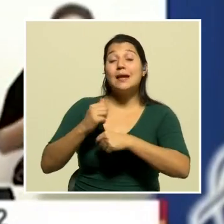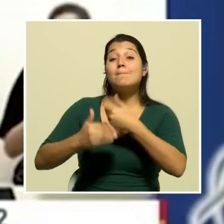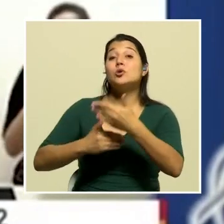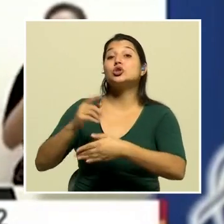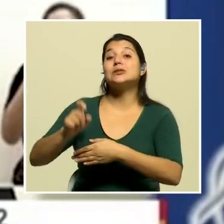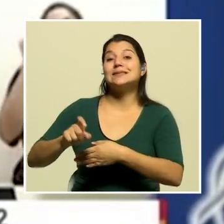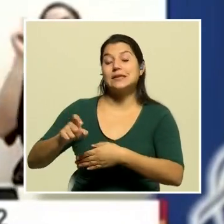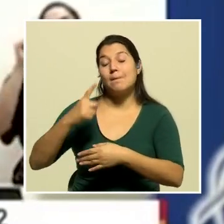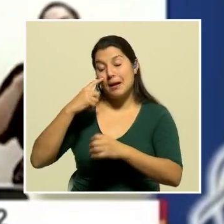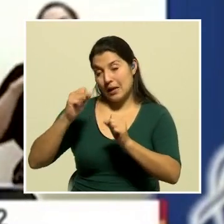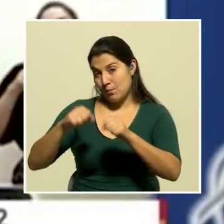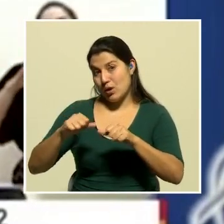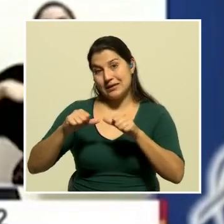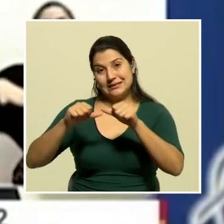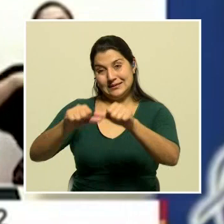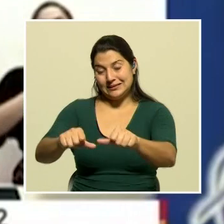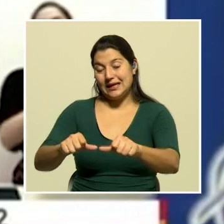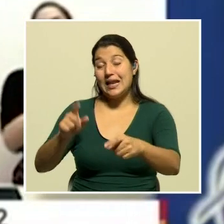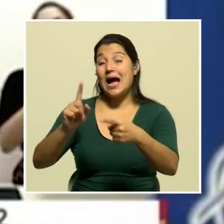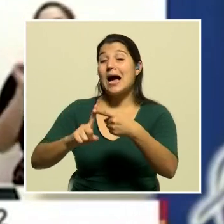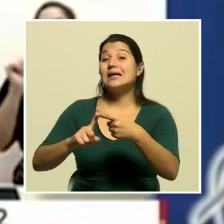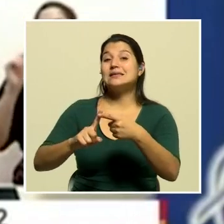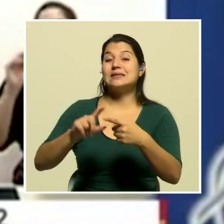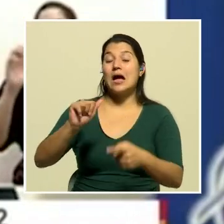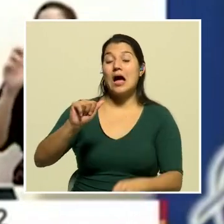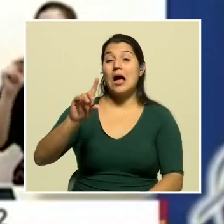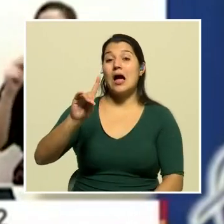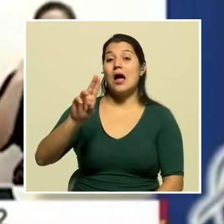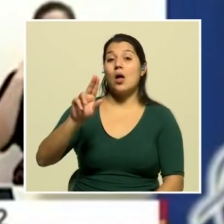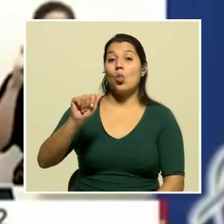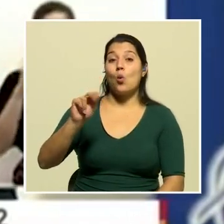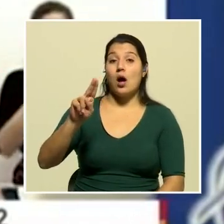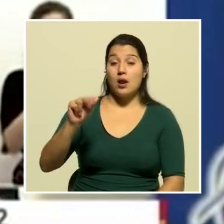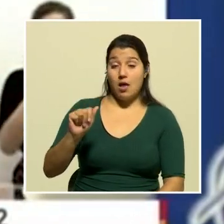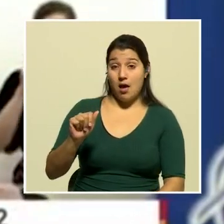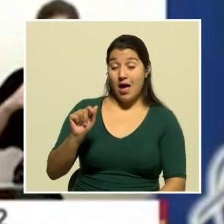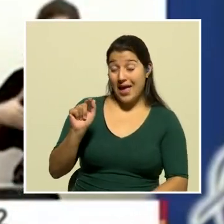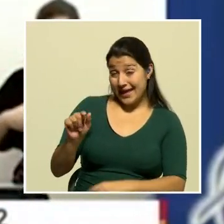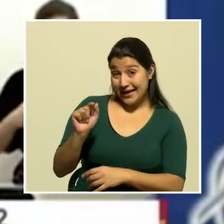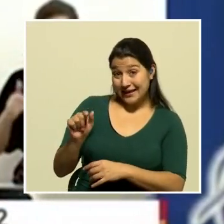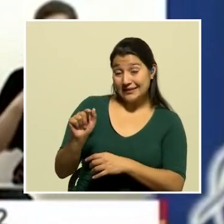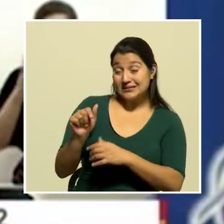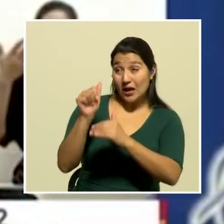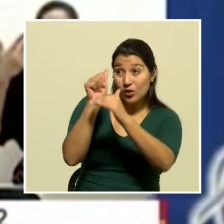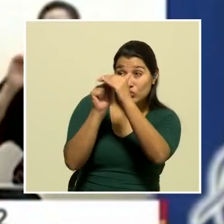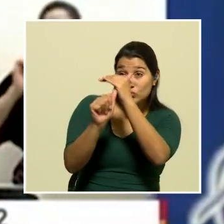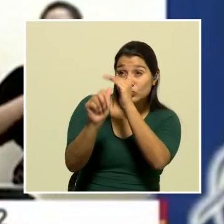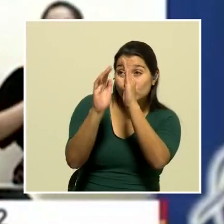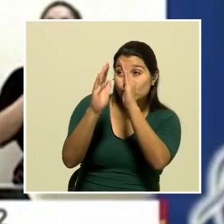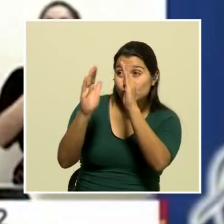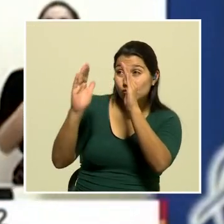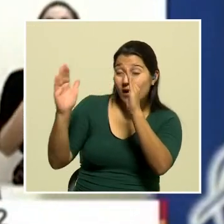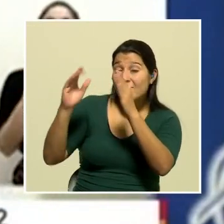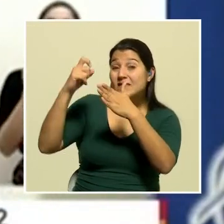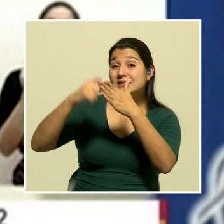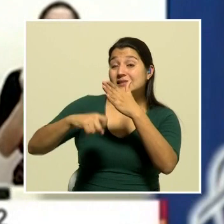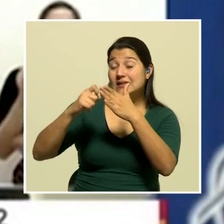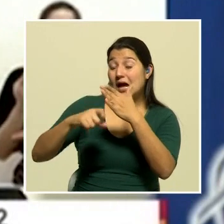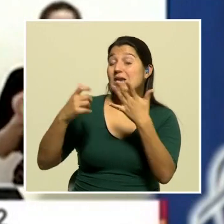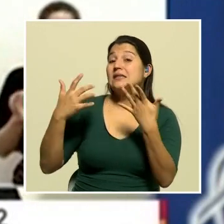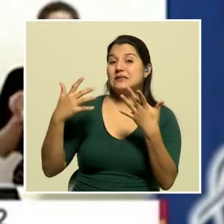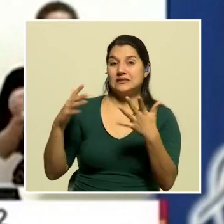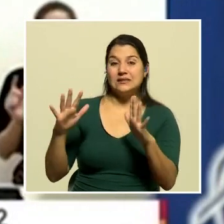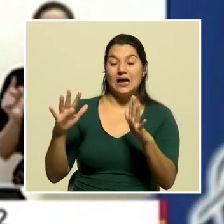los almacenes fiscales. Esas rutas fiscales ya están definidas desde las aduanas en las fronteras hasta